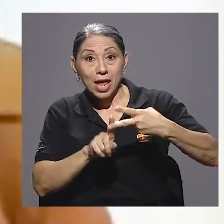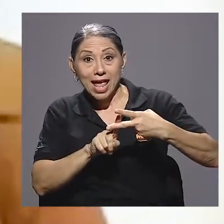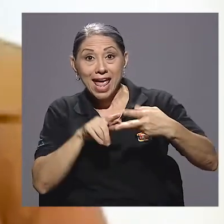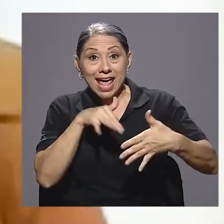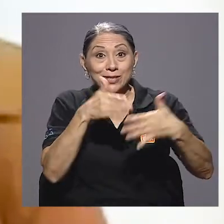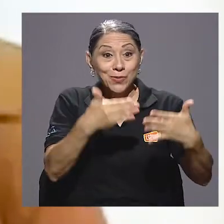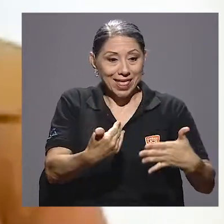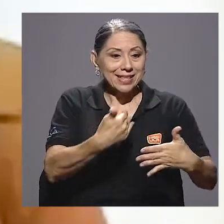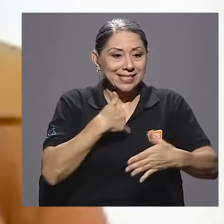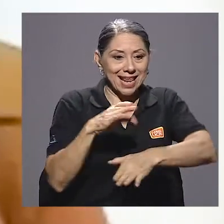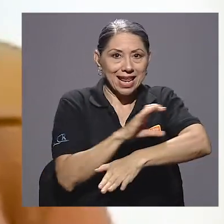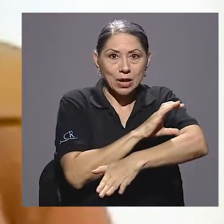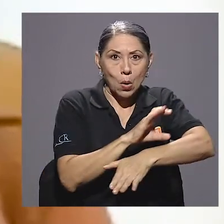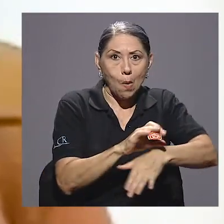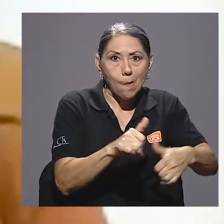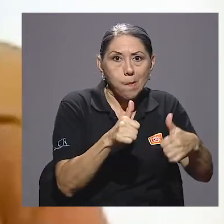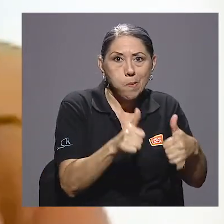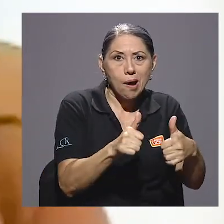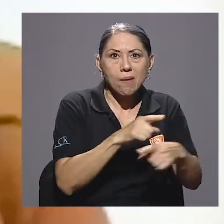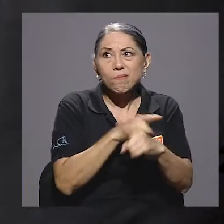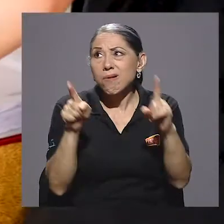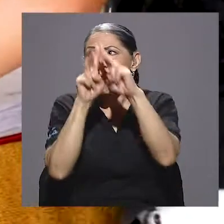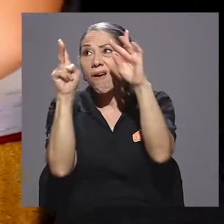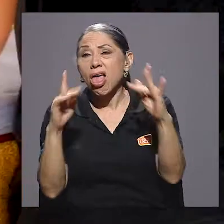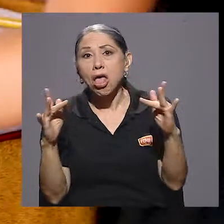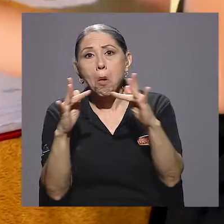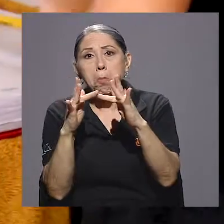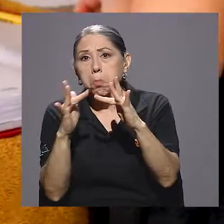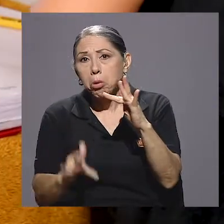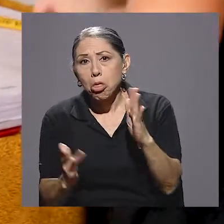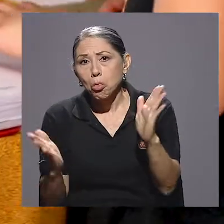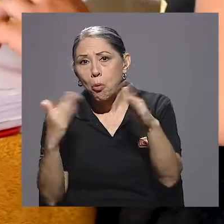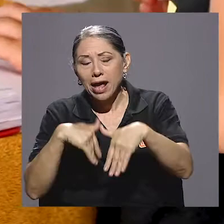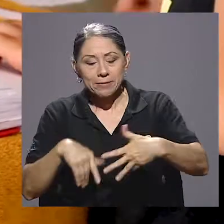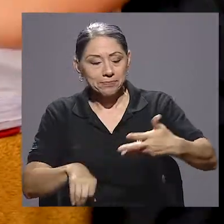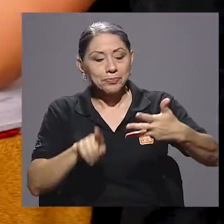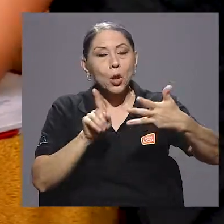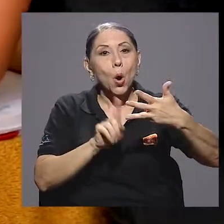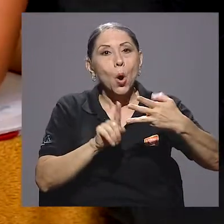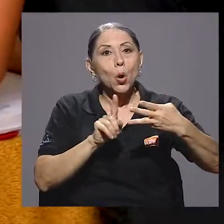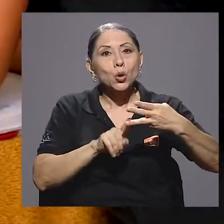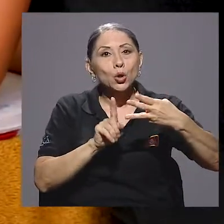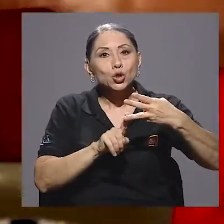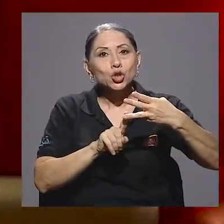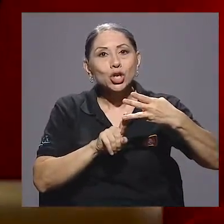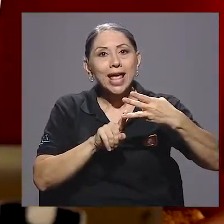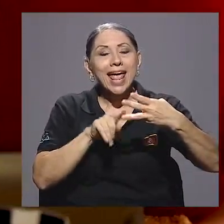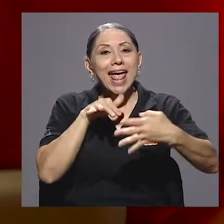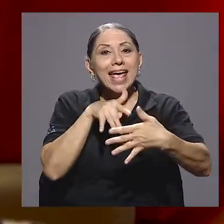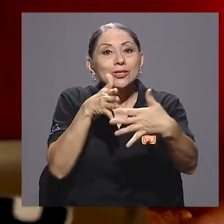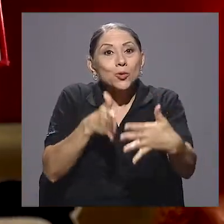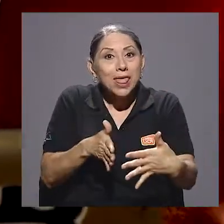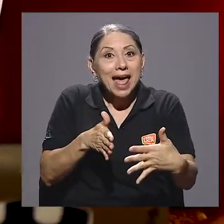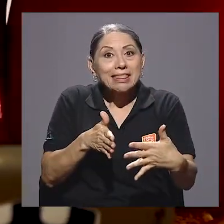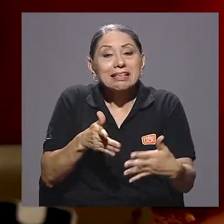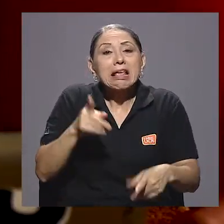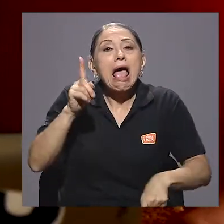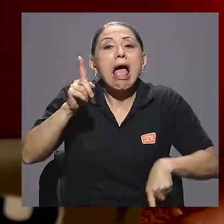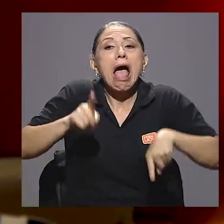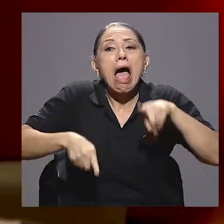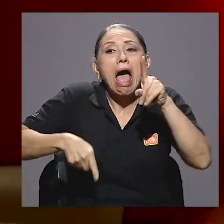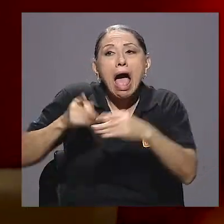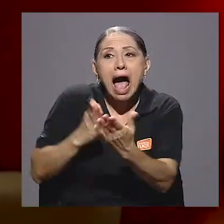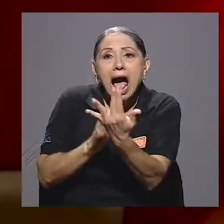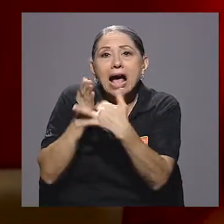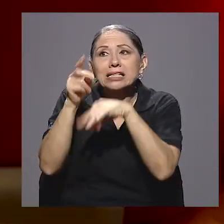tenían equipo pero no tenían acceso a internet, otros estudiantes que eventualmente tenían